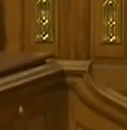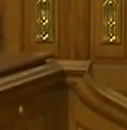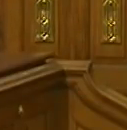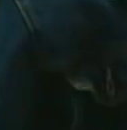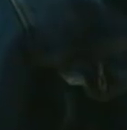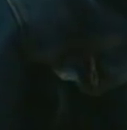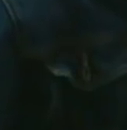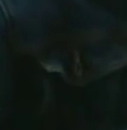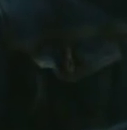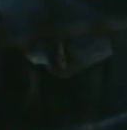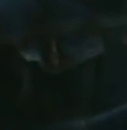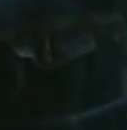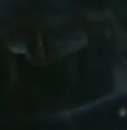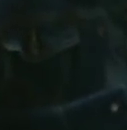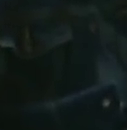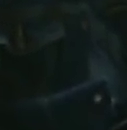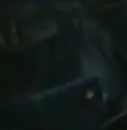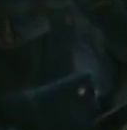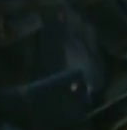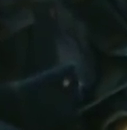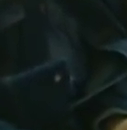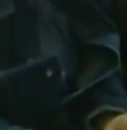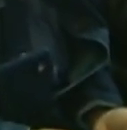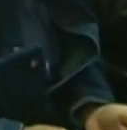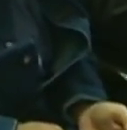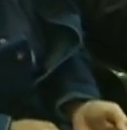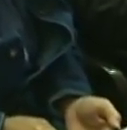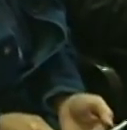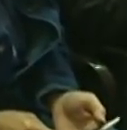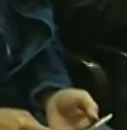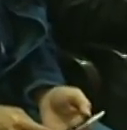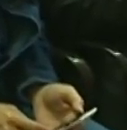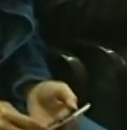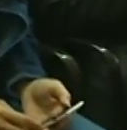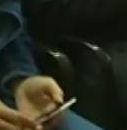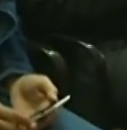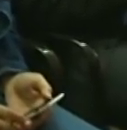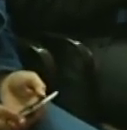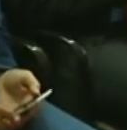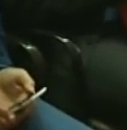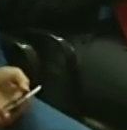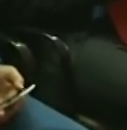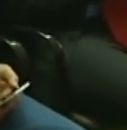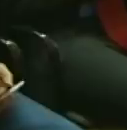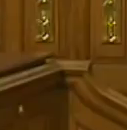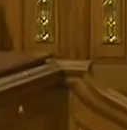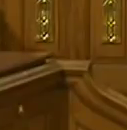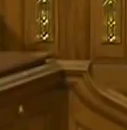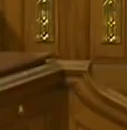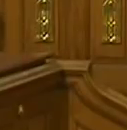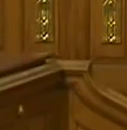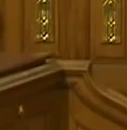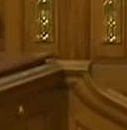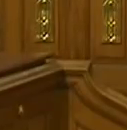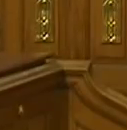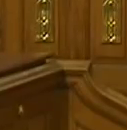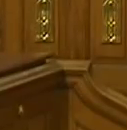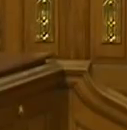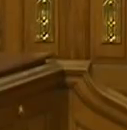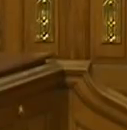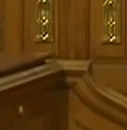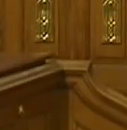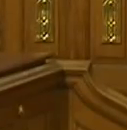llamaba él la Casa de los Sueños Azules. Los Sueños Azules no es más que los lineamientos fundamentales del proyecto Nacional Simón Bolívar. Entonces, él en esa